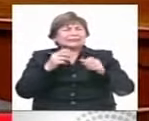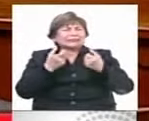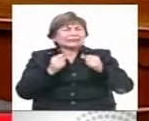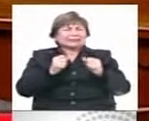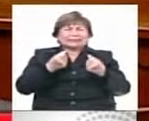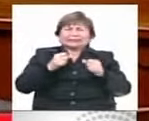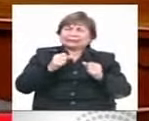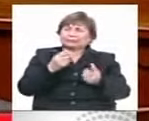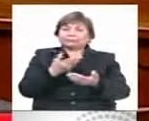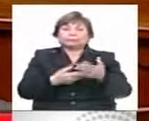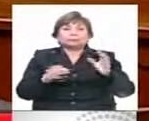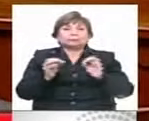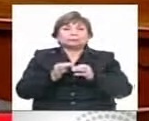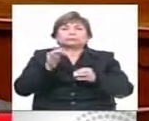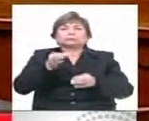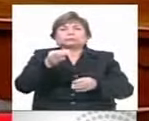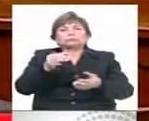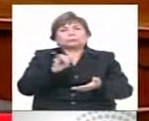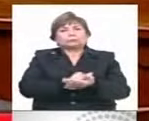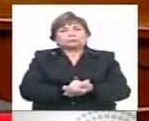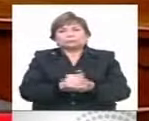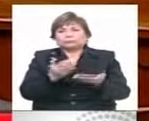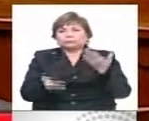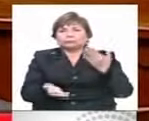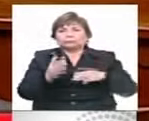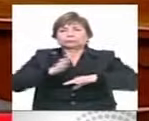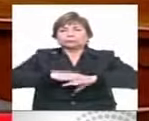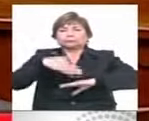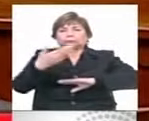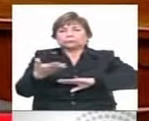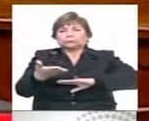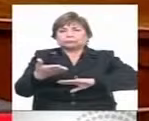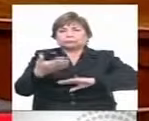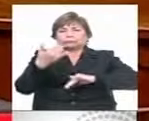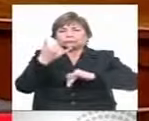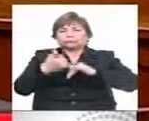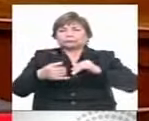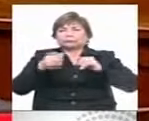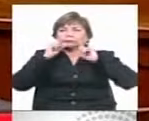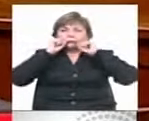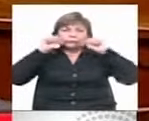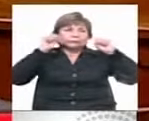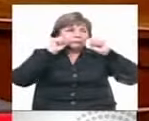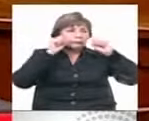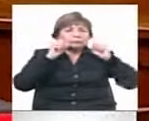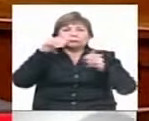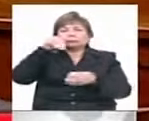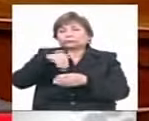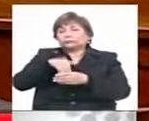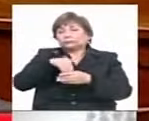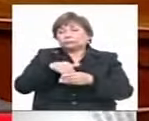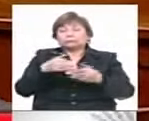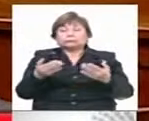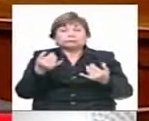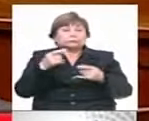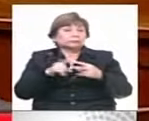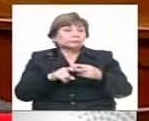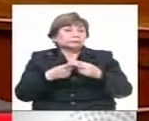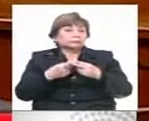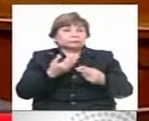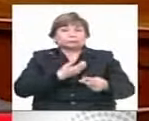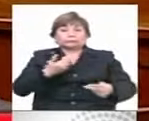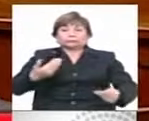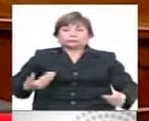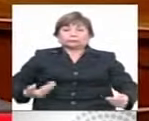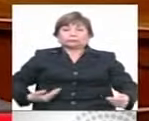se ha prolongado incluso después del término de la campaña electoral y el inicio del